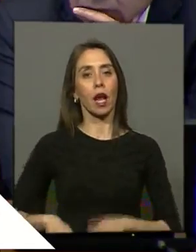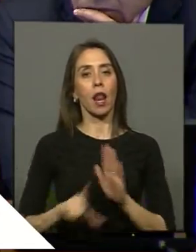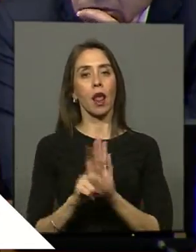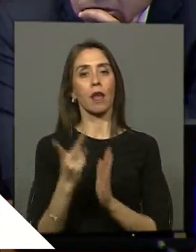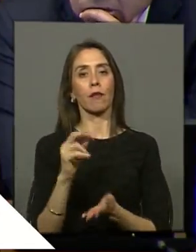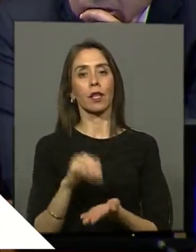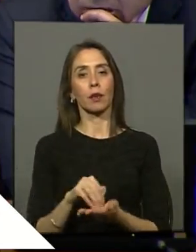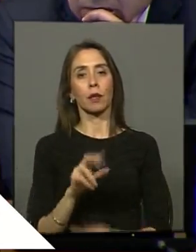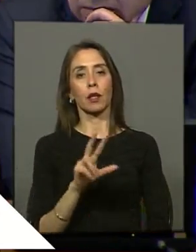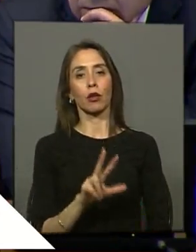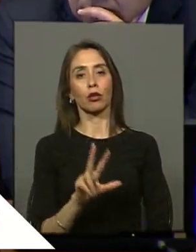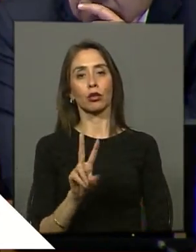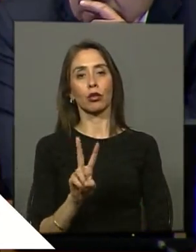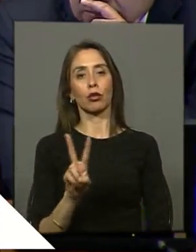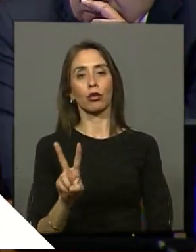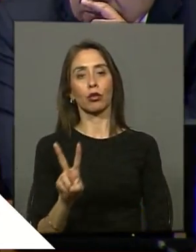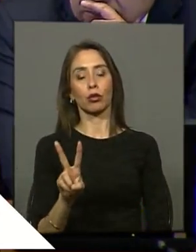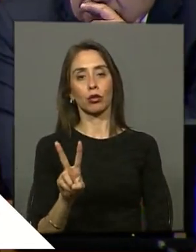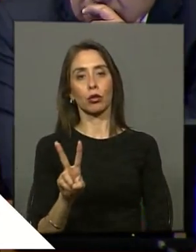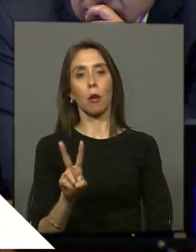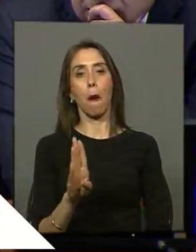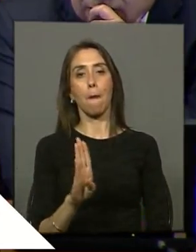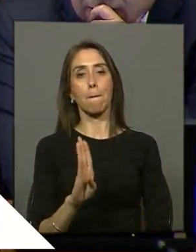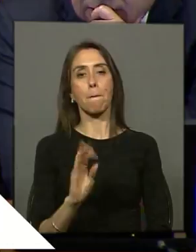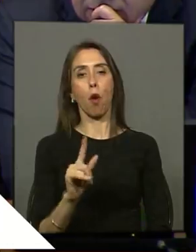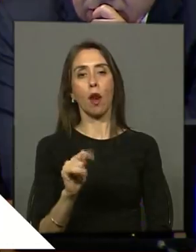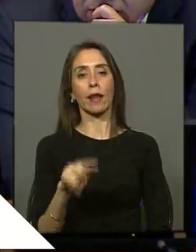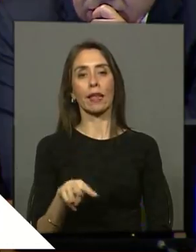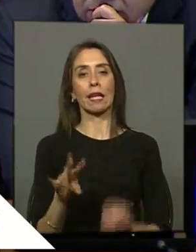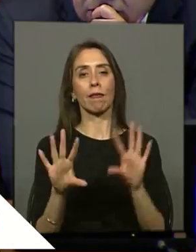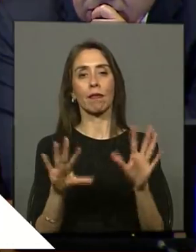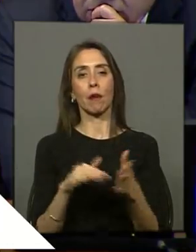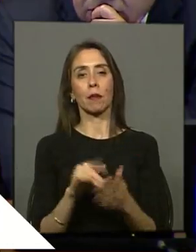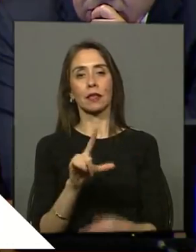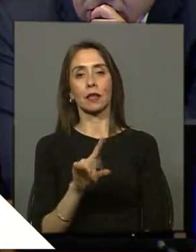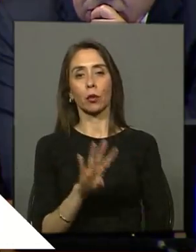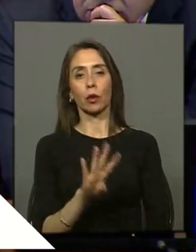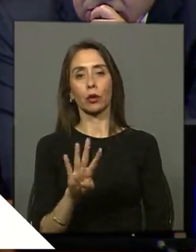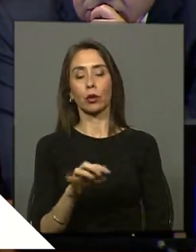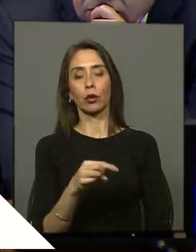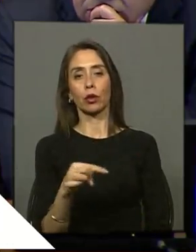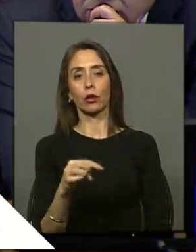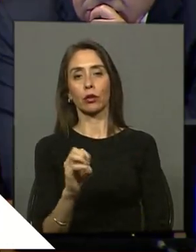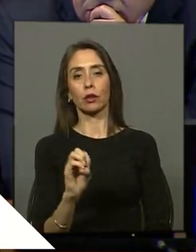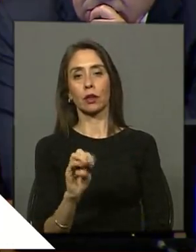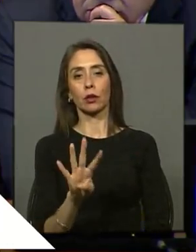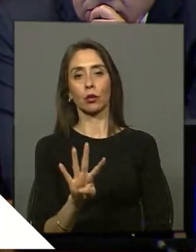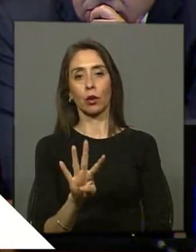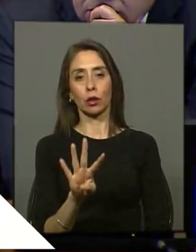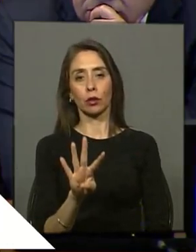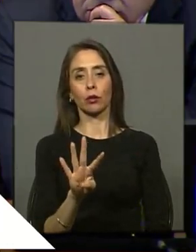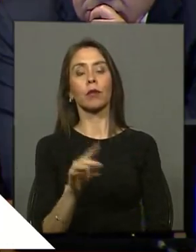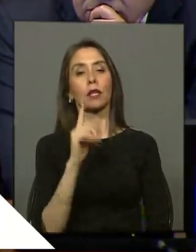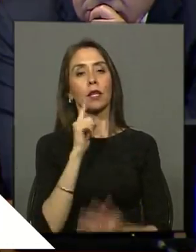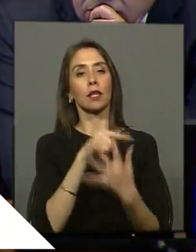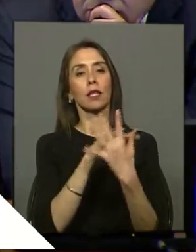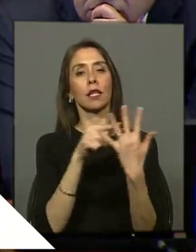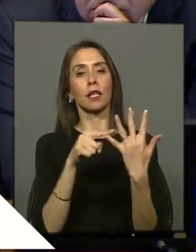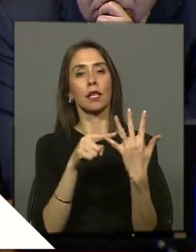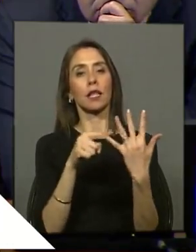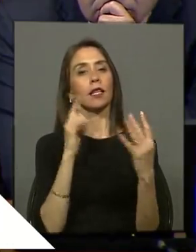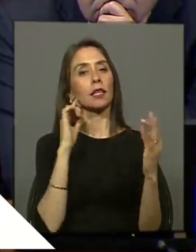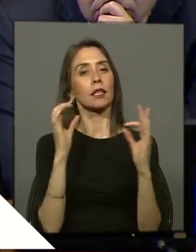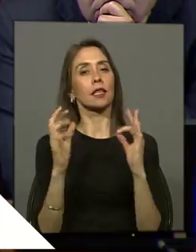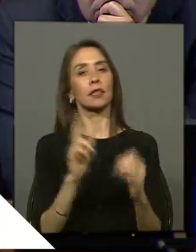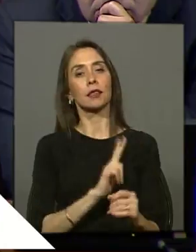20.000 822 boletín 10.000 744-04 con los siguientes señores